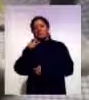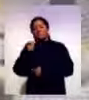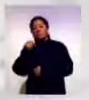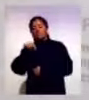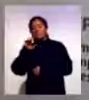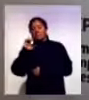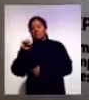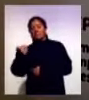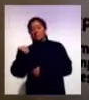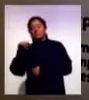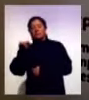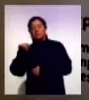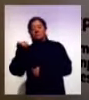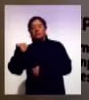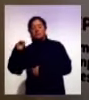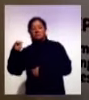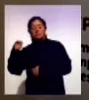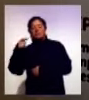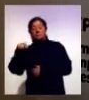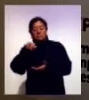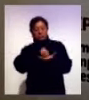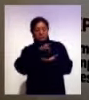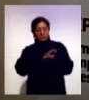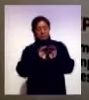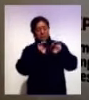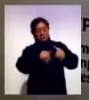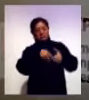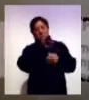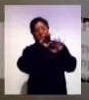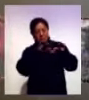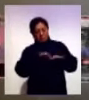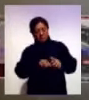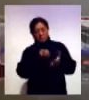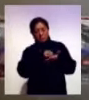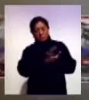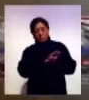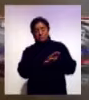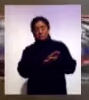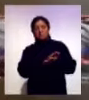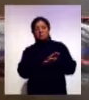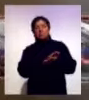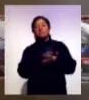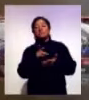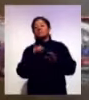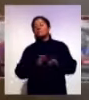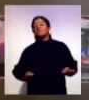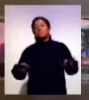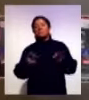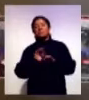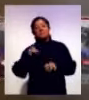www.protlax.com.mx. El llamado es a aprovechar. Es muy importante hacer mención